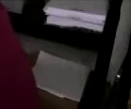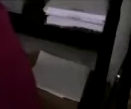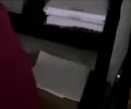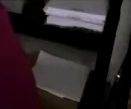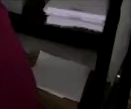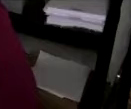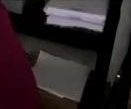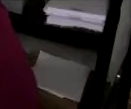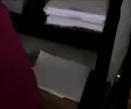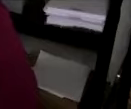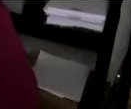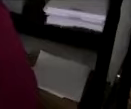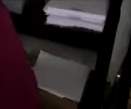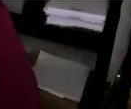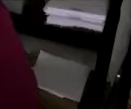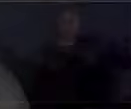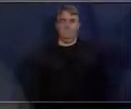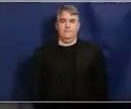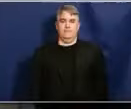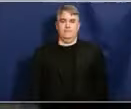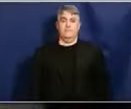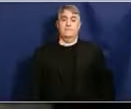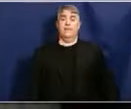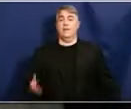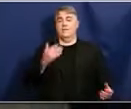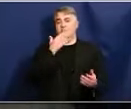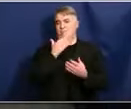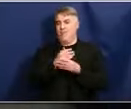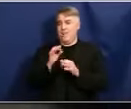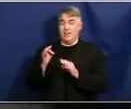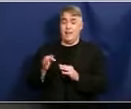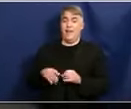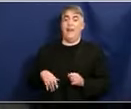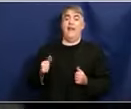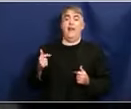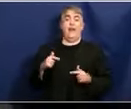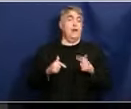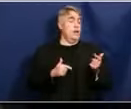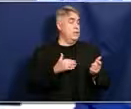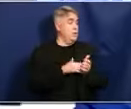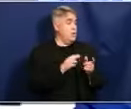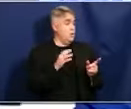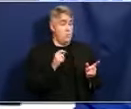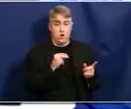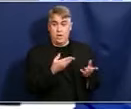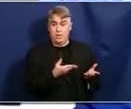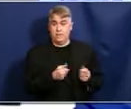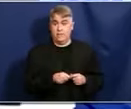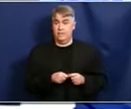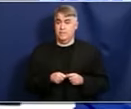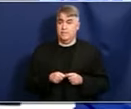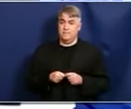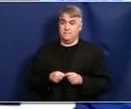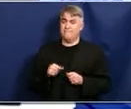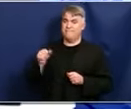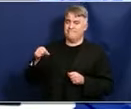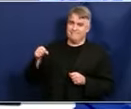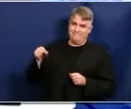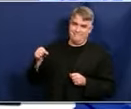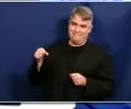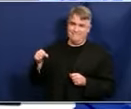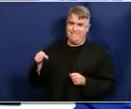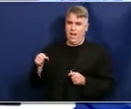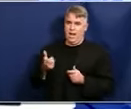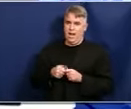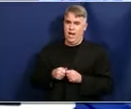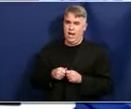Muchísimas gracias y buenas noches. Thank you. Let me ask Dr. Wooten if she has any final thoughts for us this evening. Yes. Previously, I